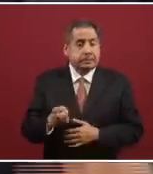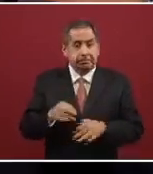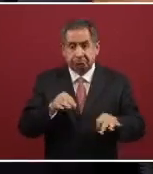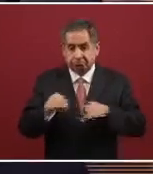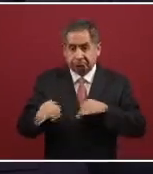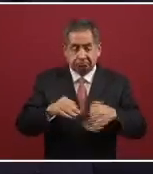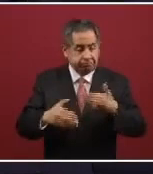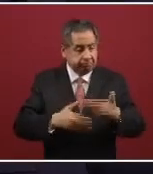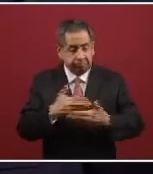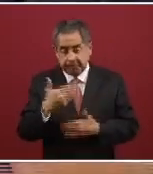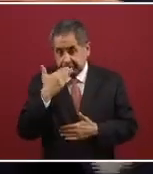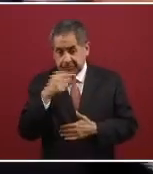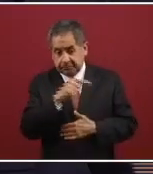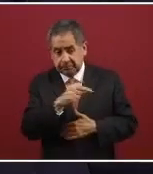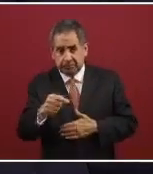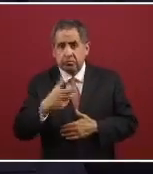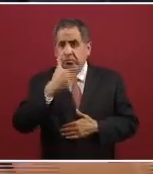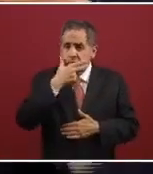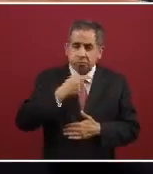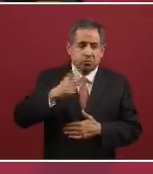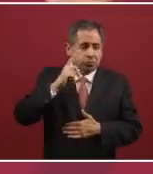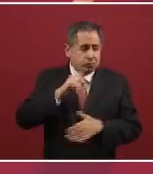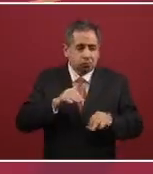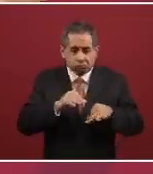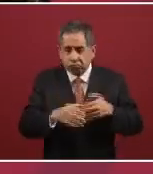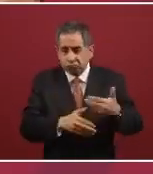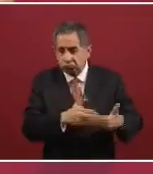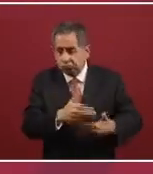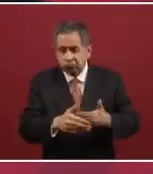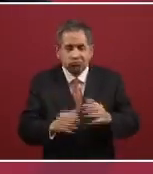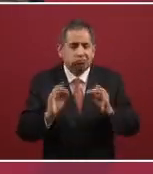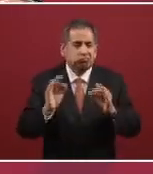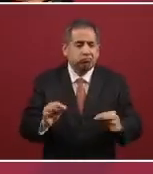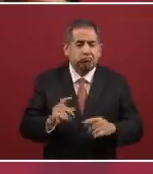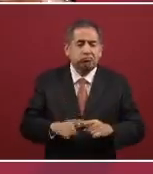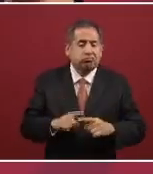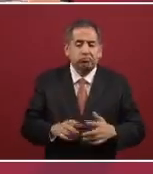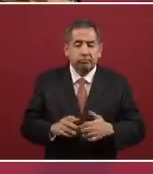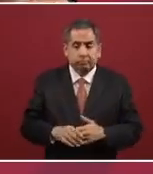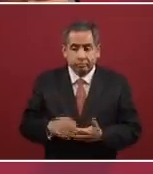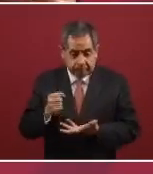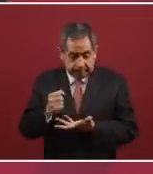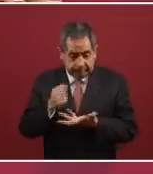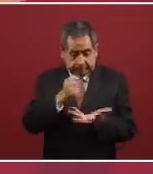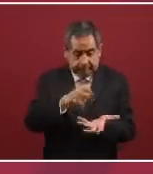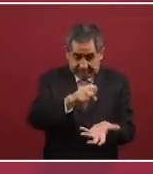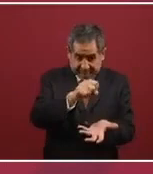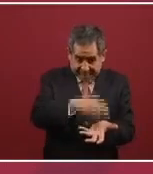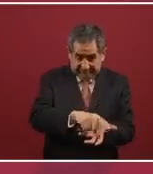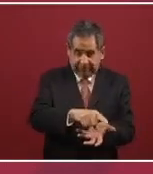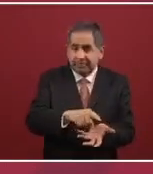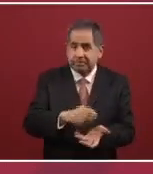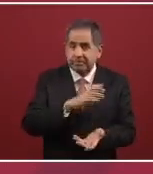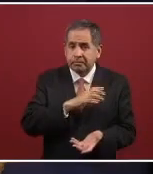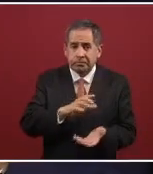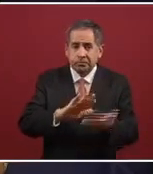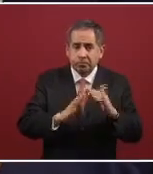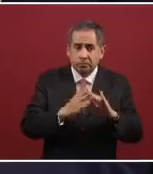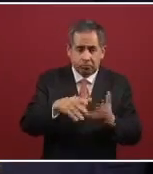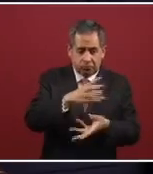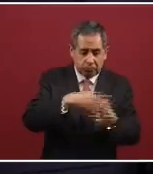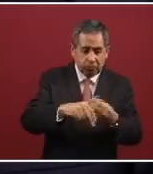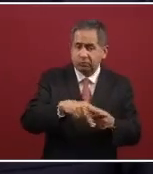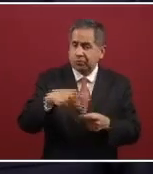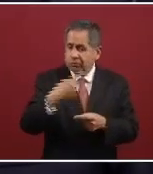trabajando hombres, mujeres. Queda el presupuesto en la misma comunidad. Es su